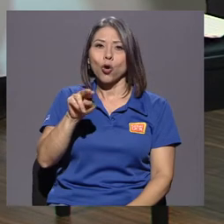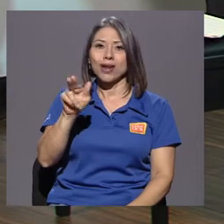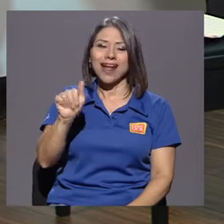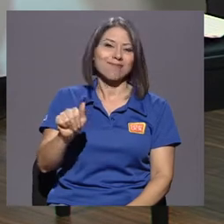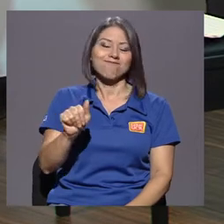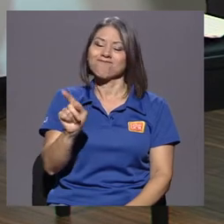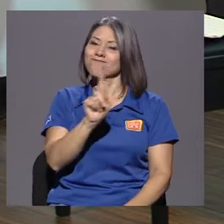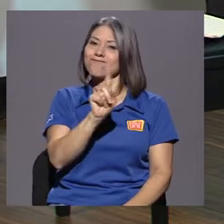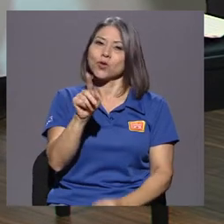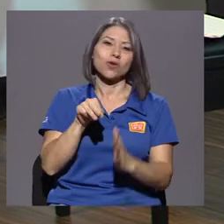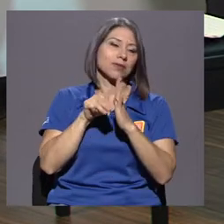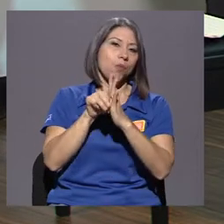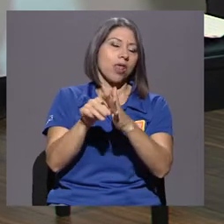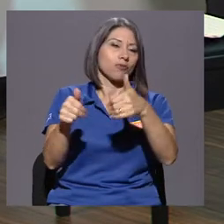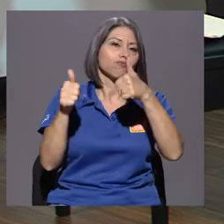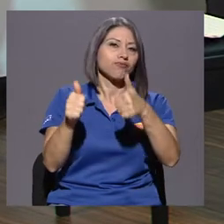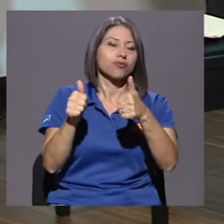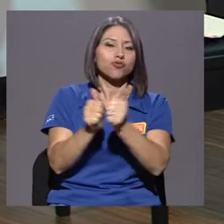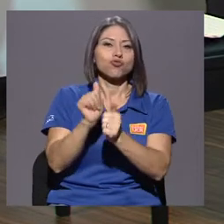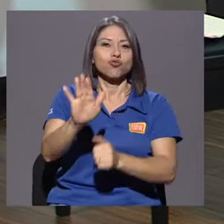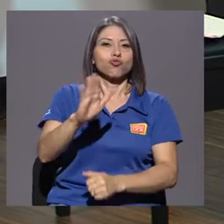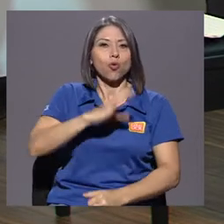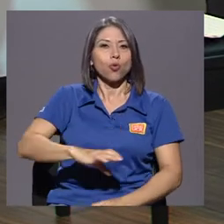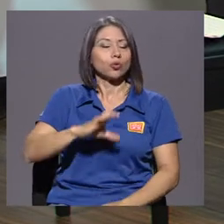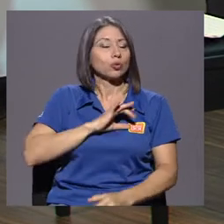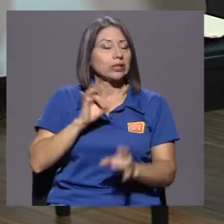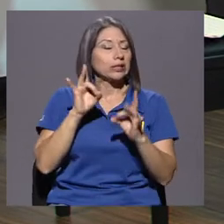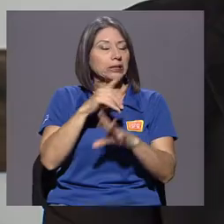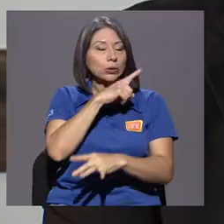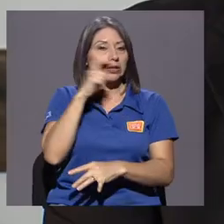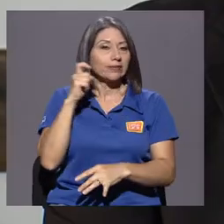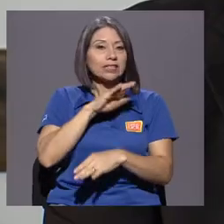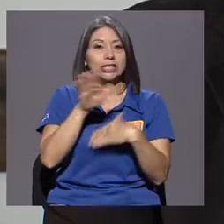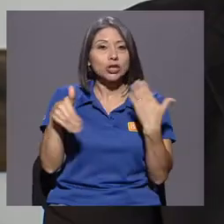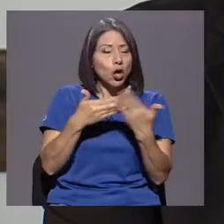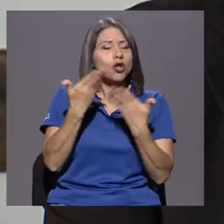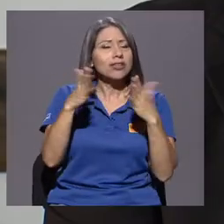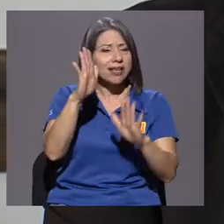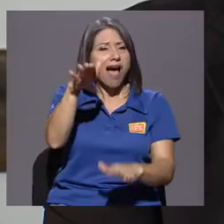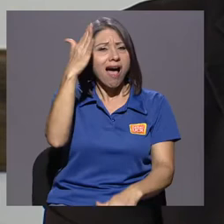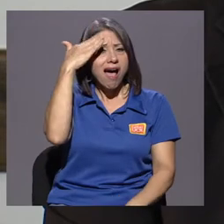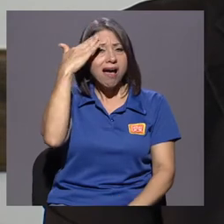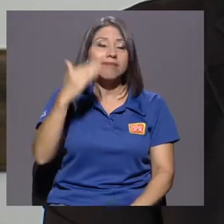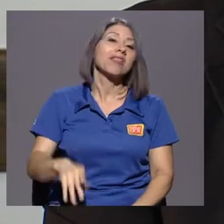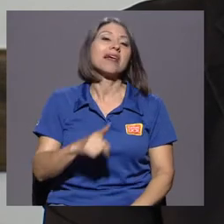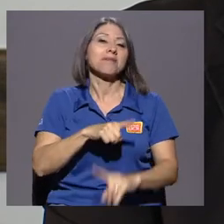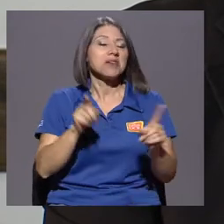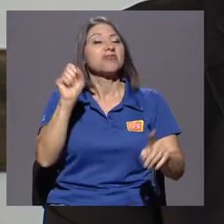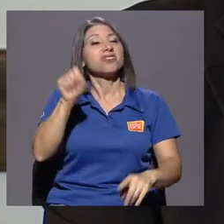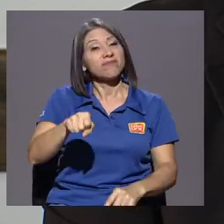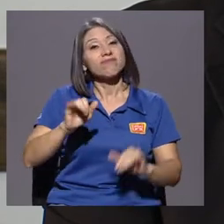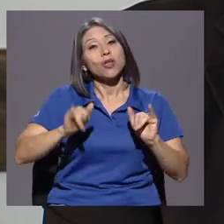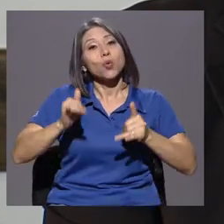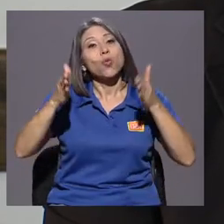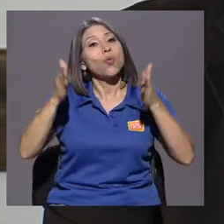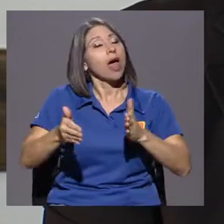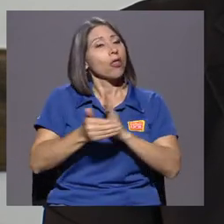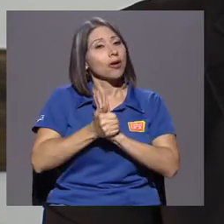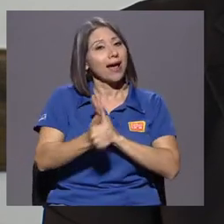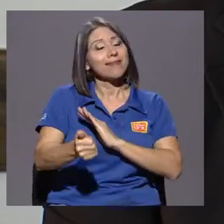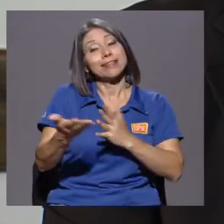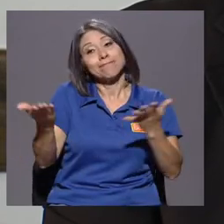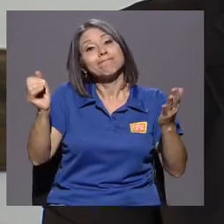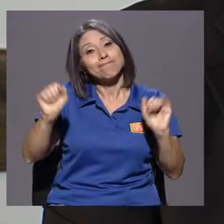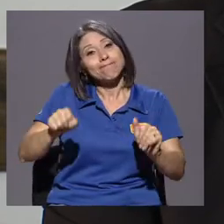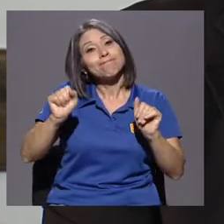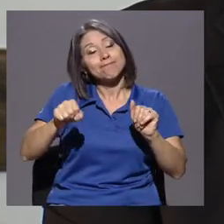modélico en su conducta horribles con todo lo que le conocemos verdad pero si era un jugador muy habilidoso si hay